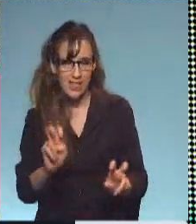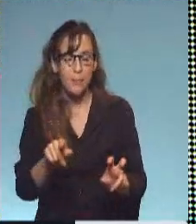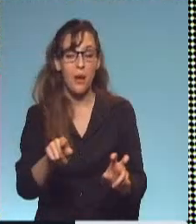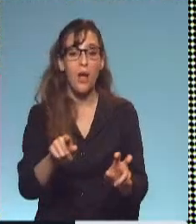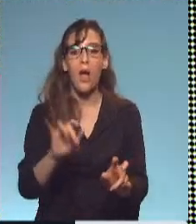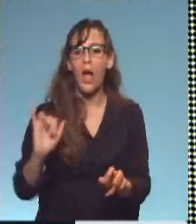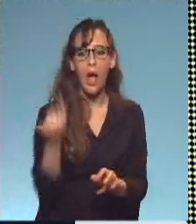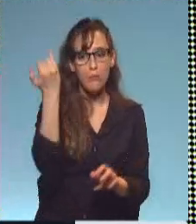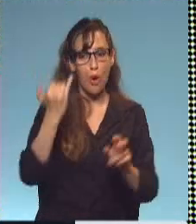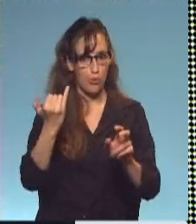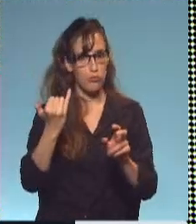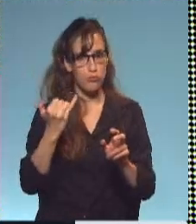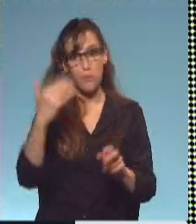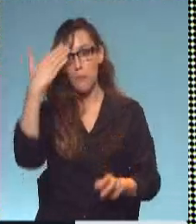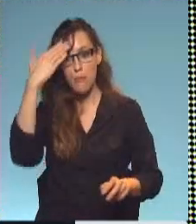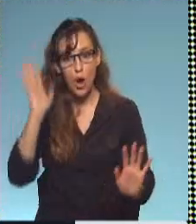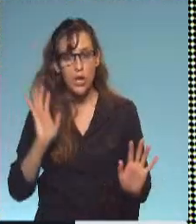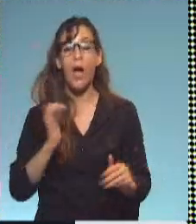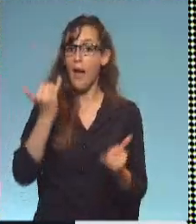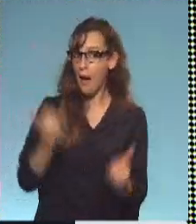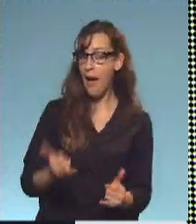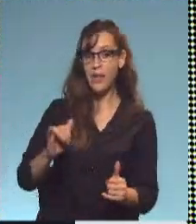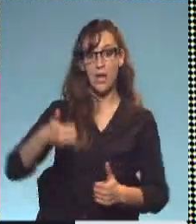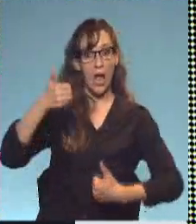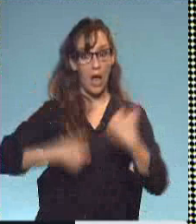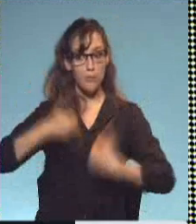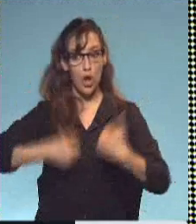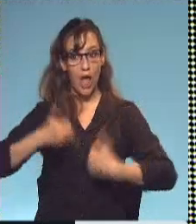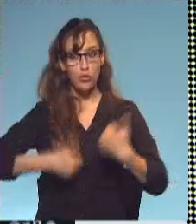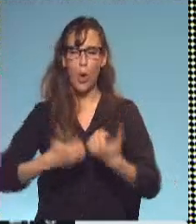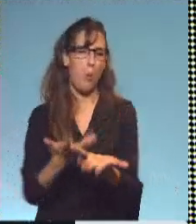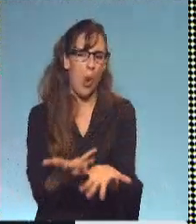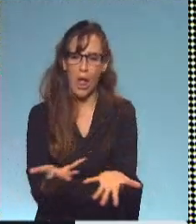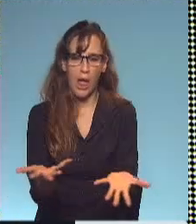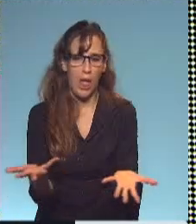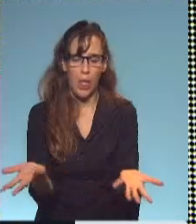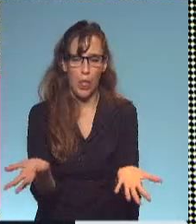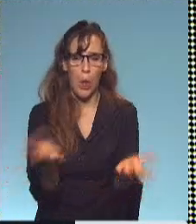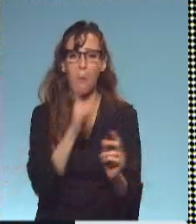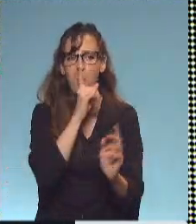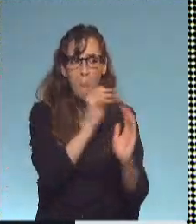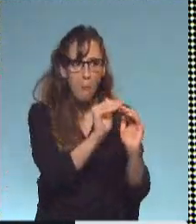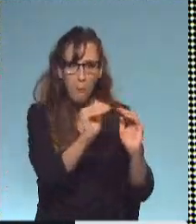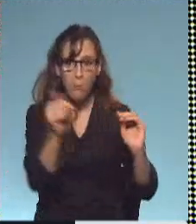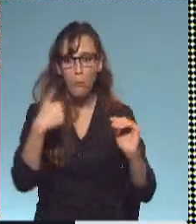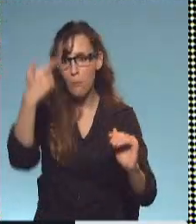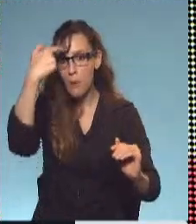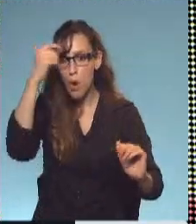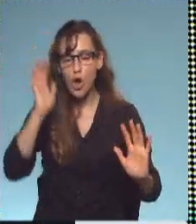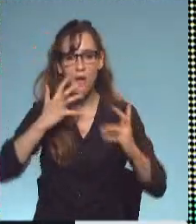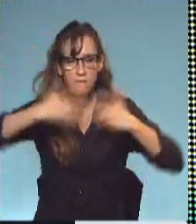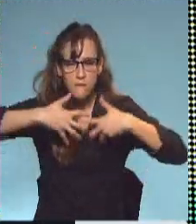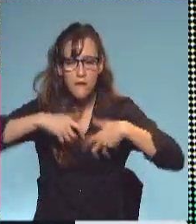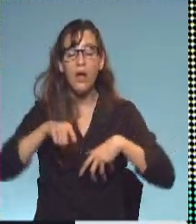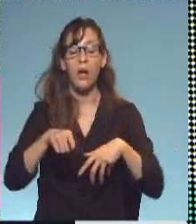campeones mundiales de memoria, porque sí, existen campeonatos mundiales patológicamente aburridos, donde hay gente en silencio memorizando cosas, pero hay campeones mundiales de eso,